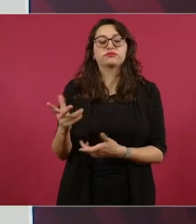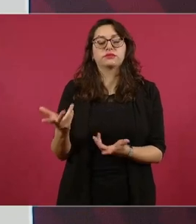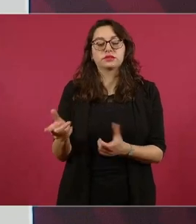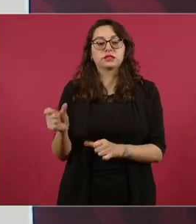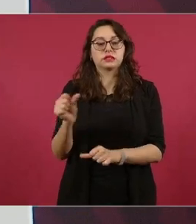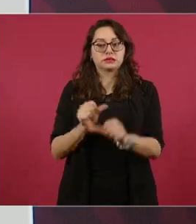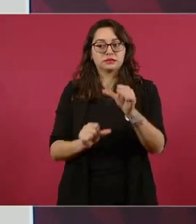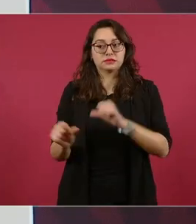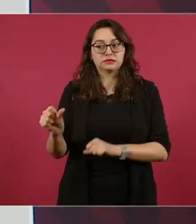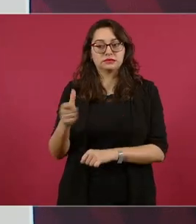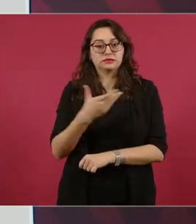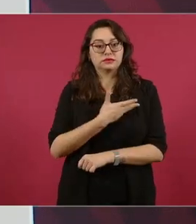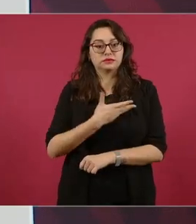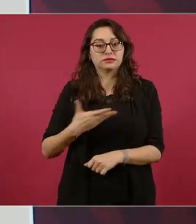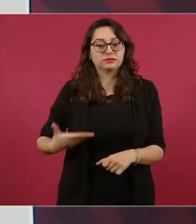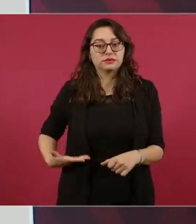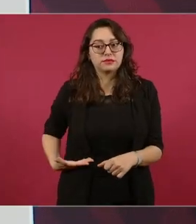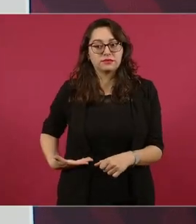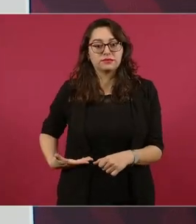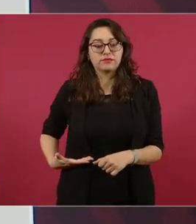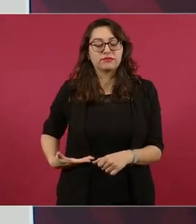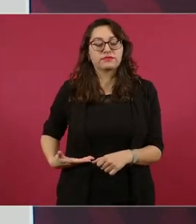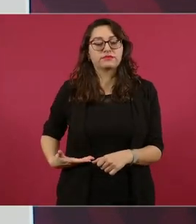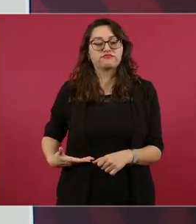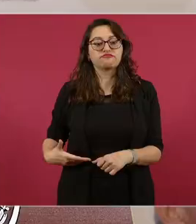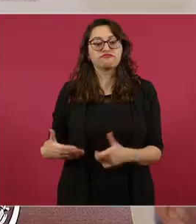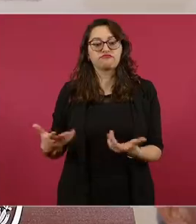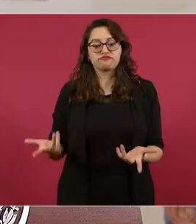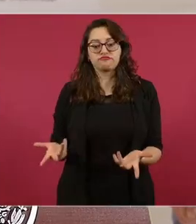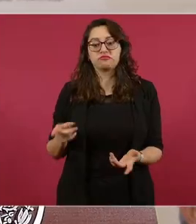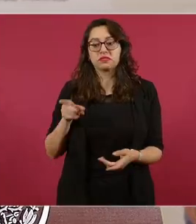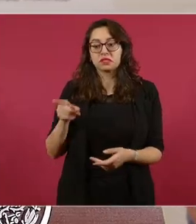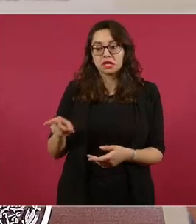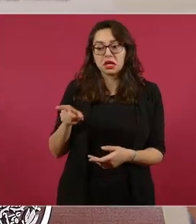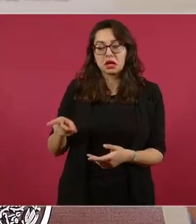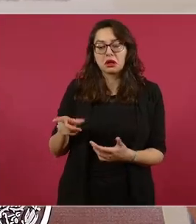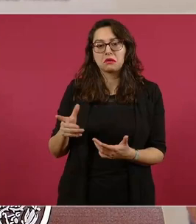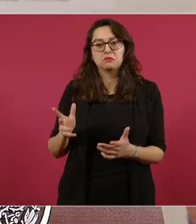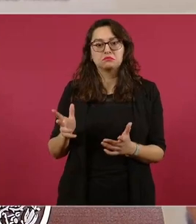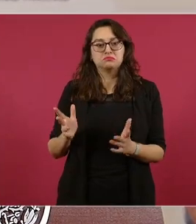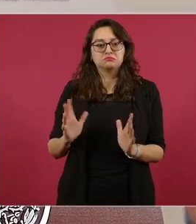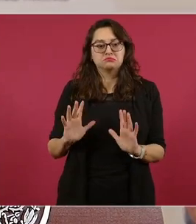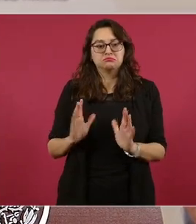presidencial, al llegar Ávila Camacho, que era moderado,